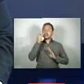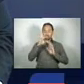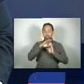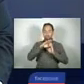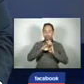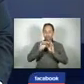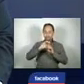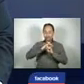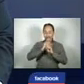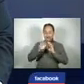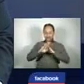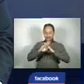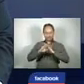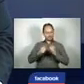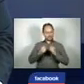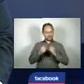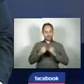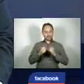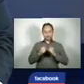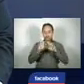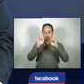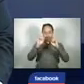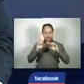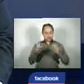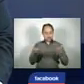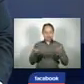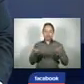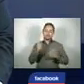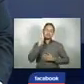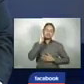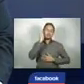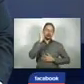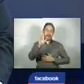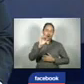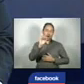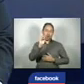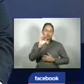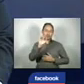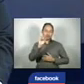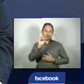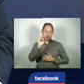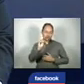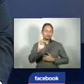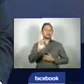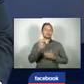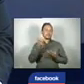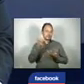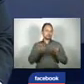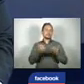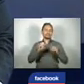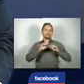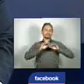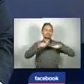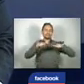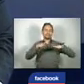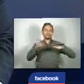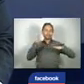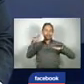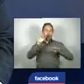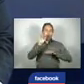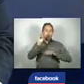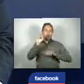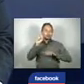bioseguridad en esta época de festividades, podrían ocurrir contagios de la cepa que es calificada por la Organización Mundial de la Salud como